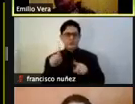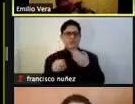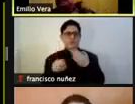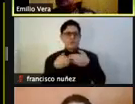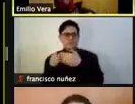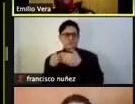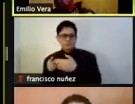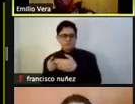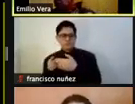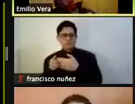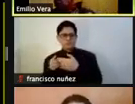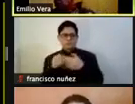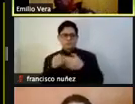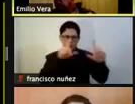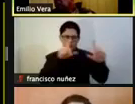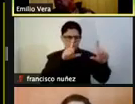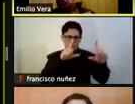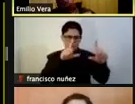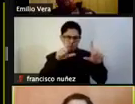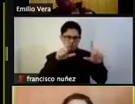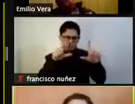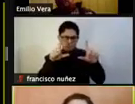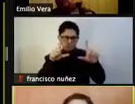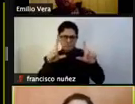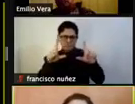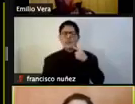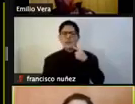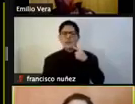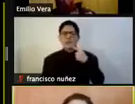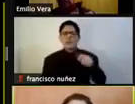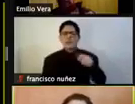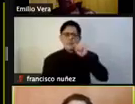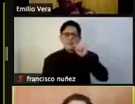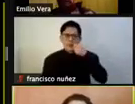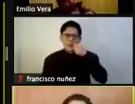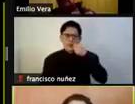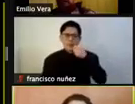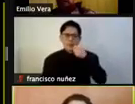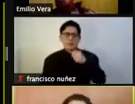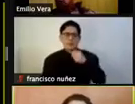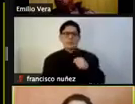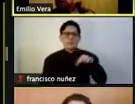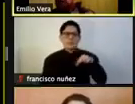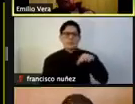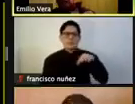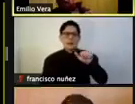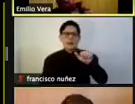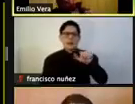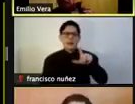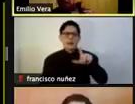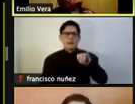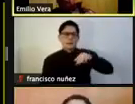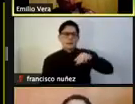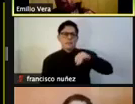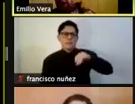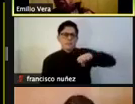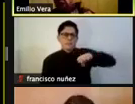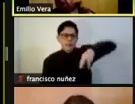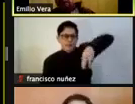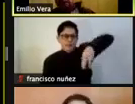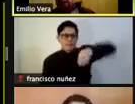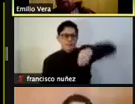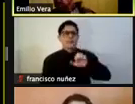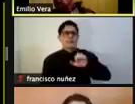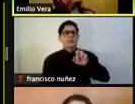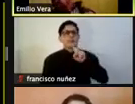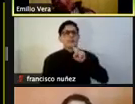¿Qué es la importante. batimetría, profesor? Disculpe. Batimetría es la topografía del fondo oceánico, seafloor topography. Eso es batimetría, la